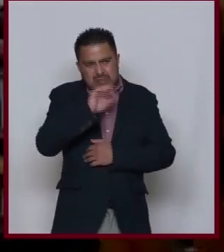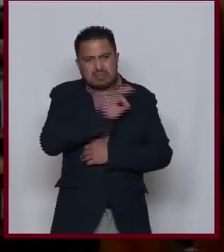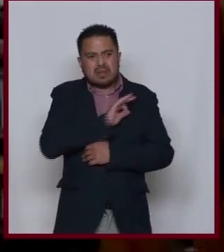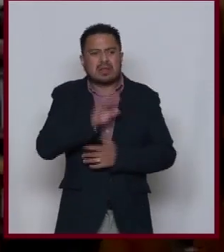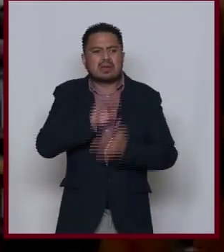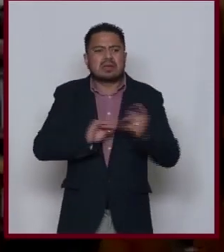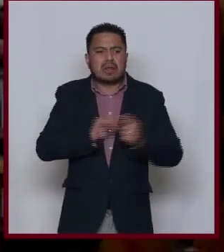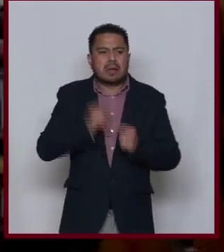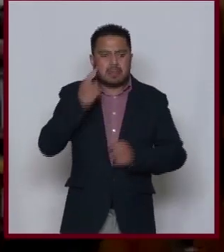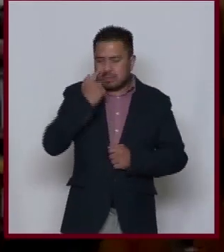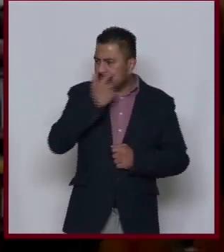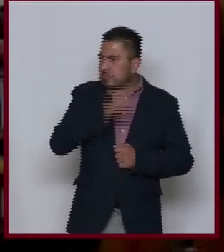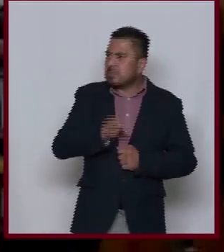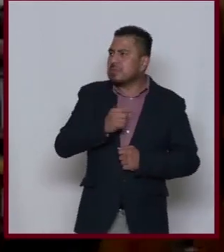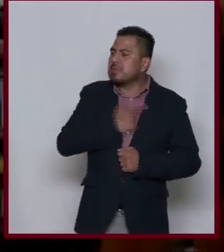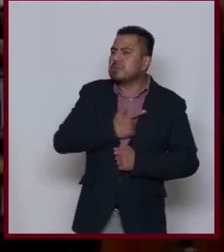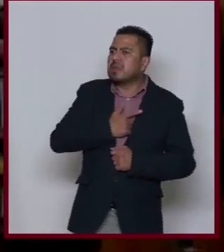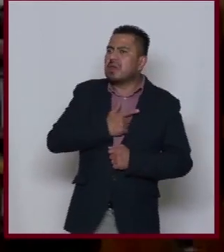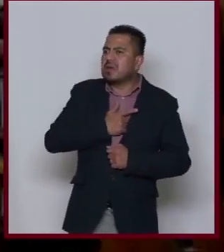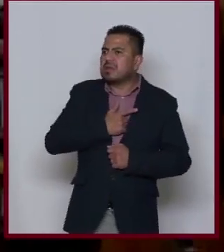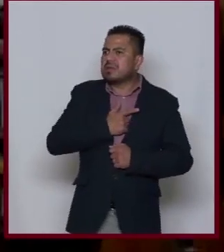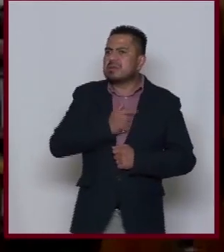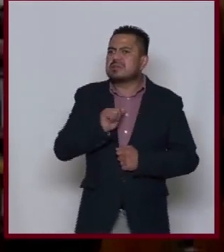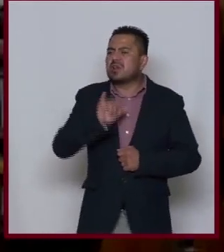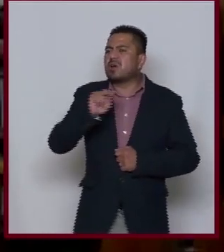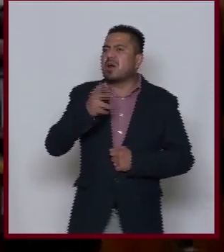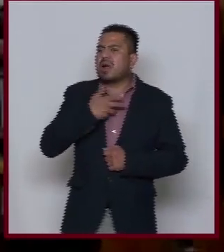me gusta o no hay una escala, ¿no? Algo como...